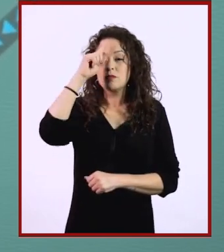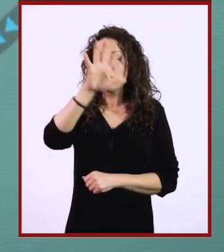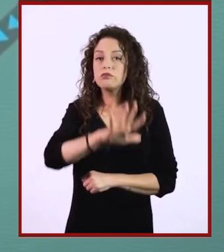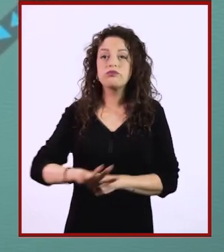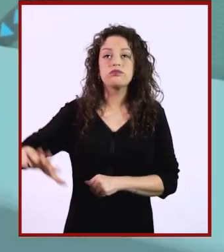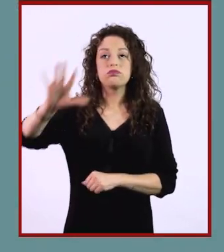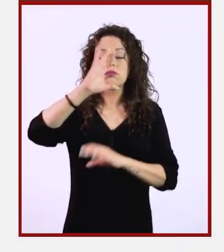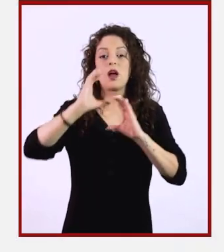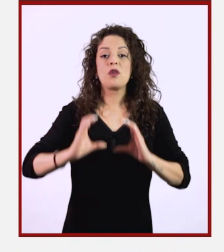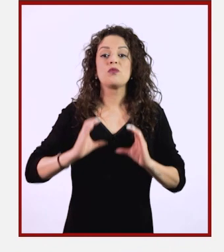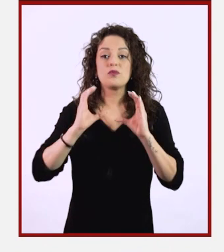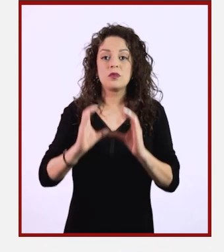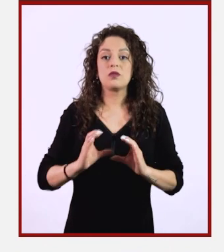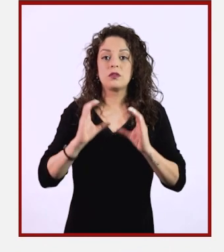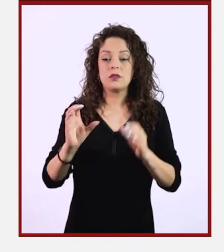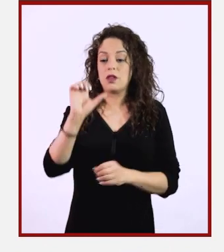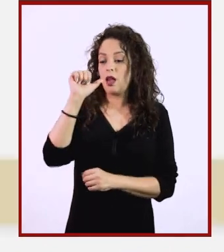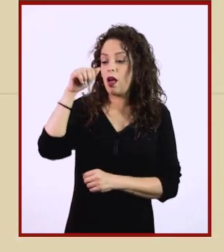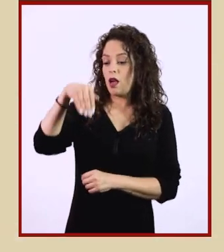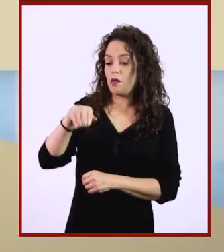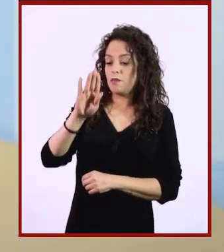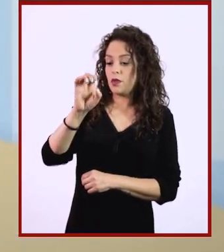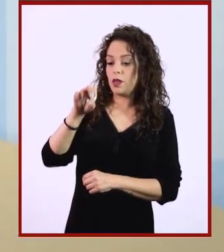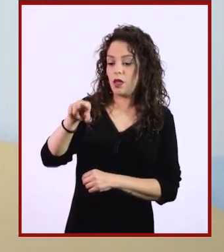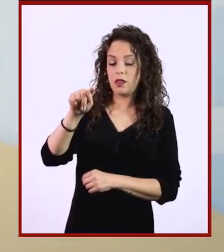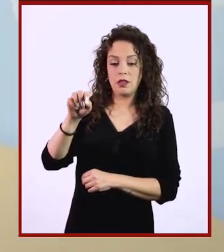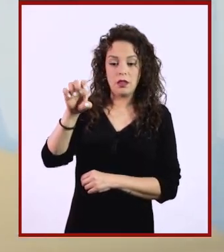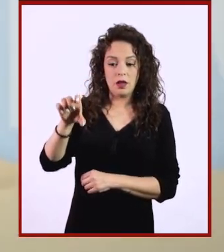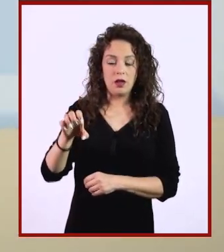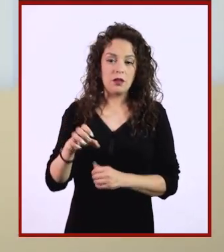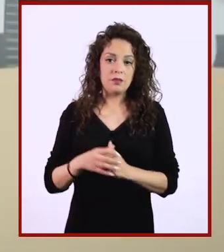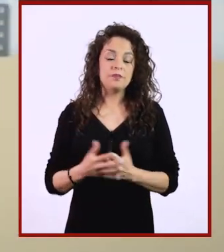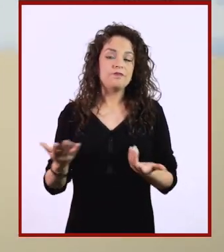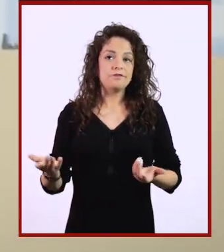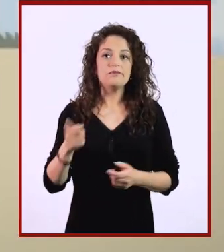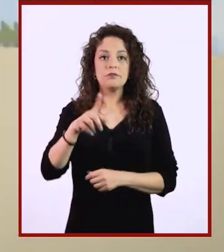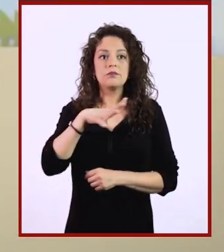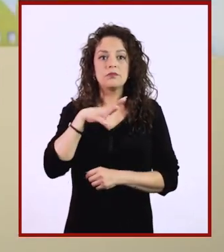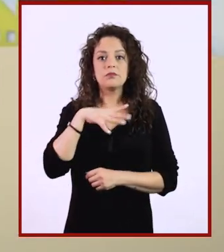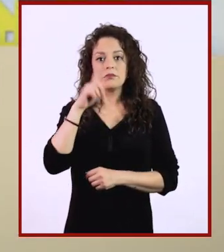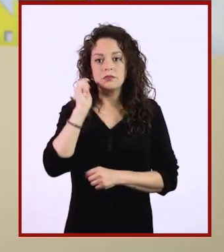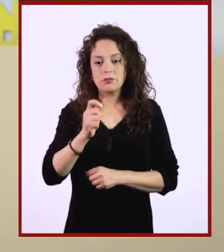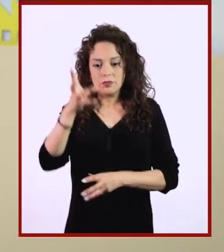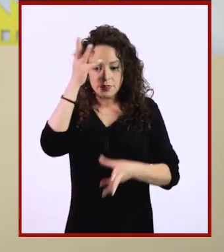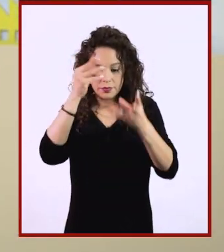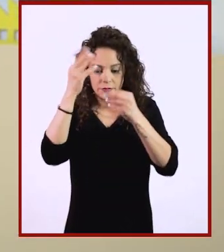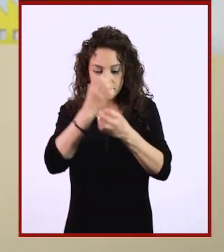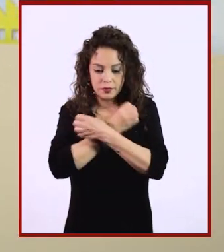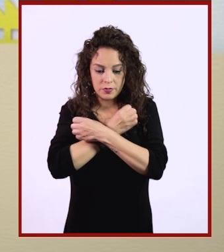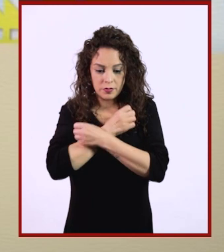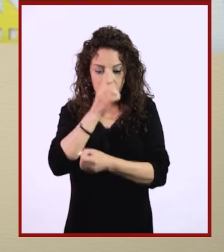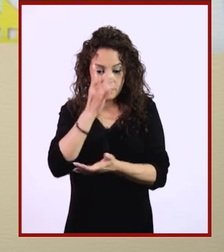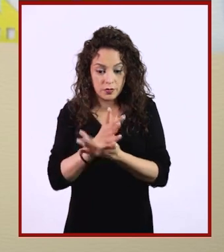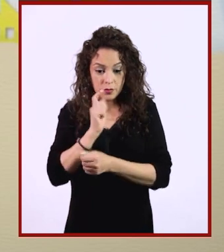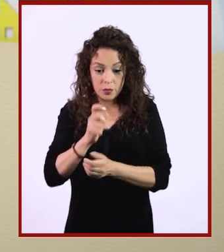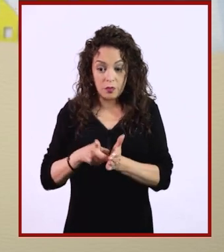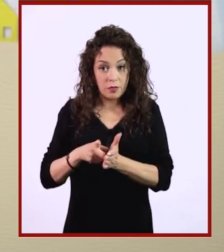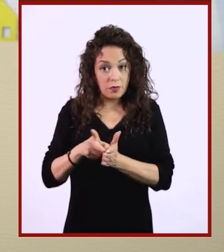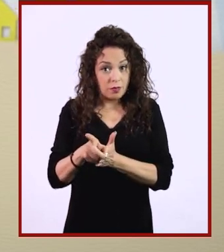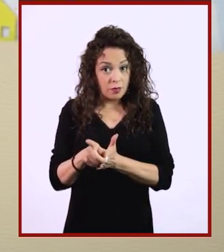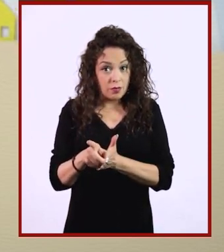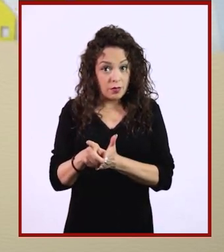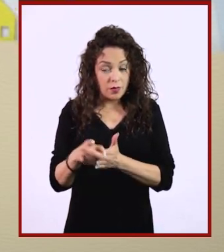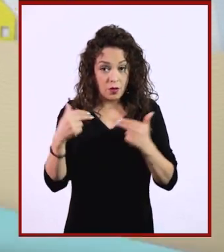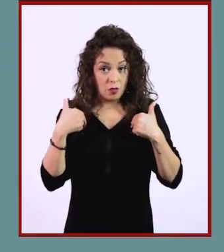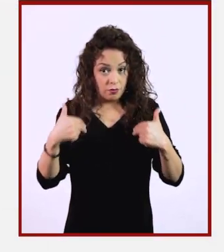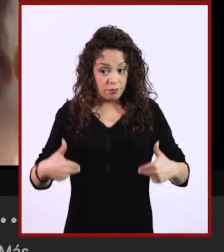¿no? Ok. Son activos, ¿no? Tienen una educación no nada más en cuanto a los derechos que tenemos